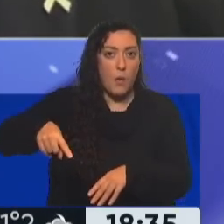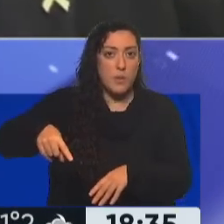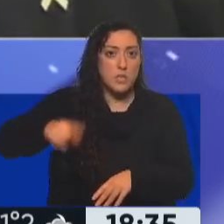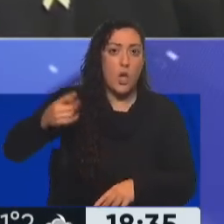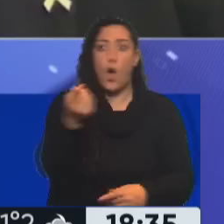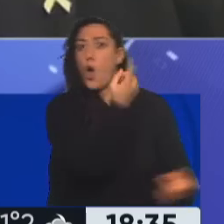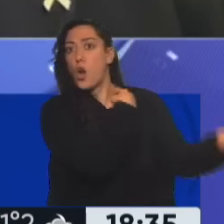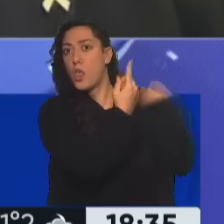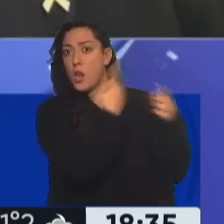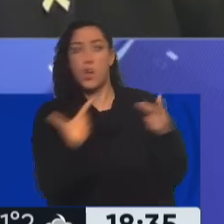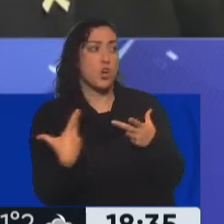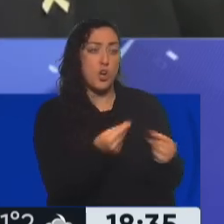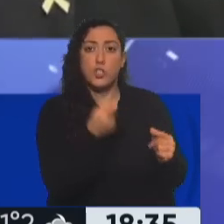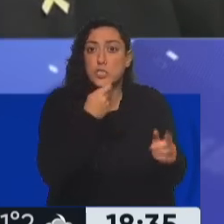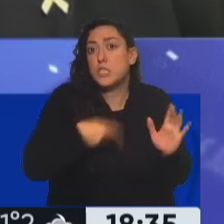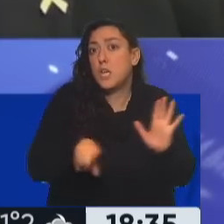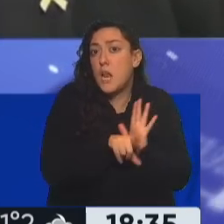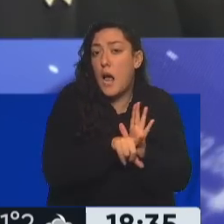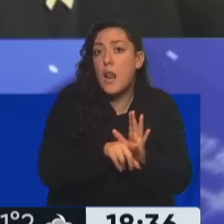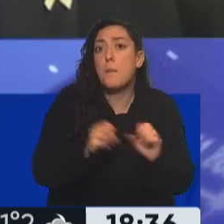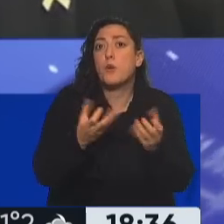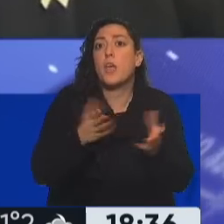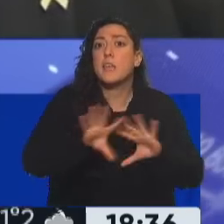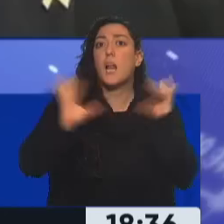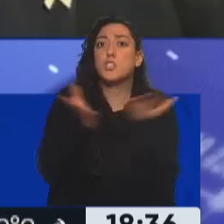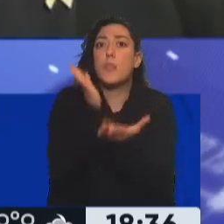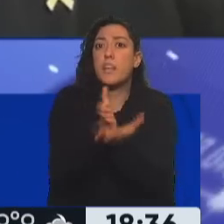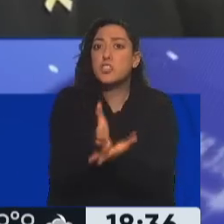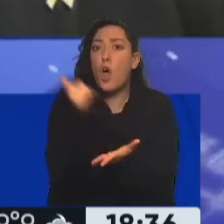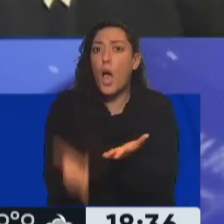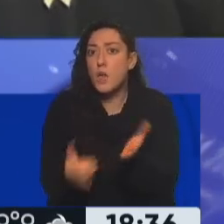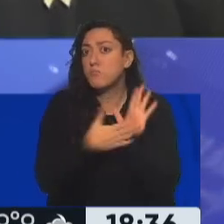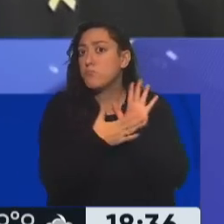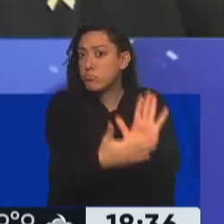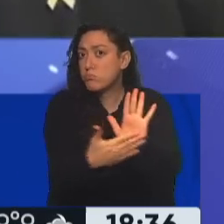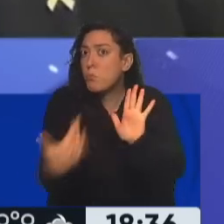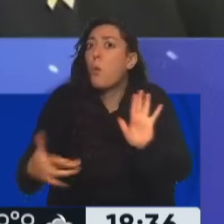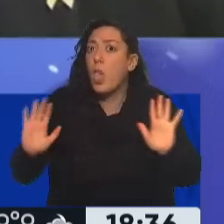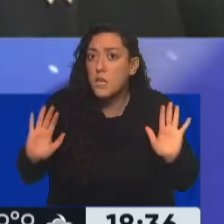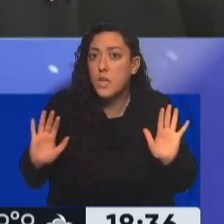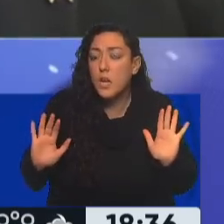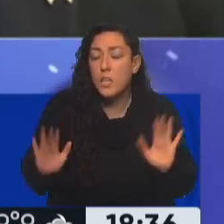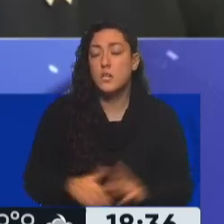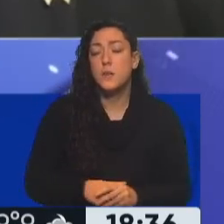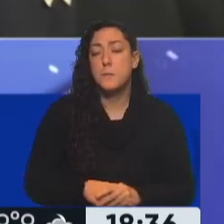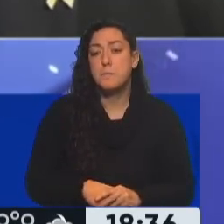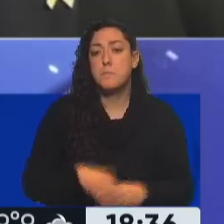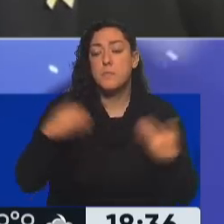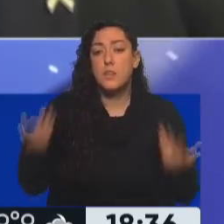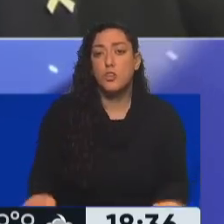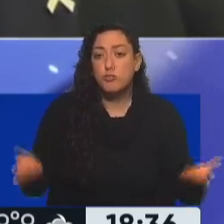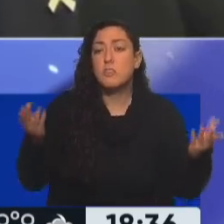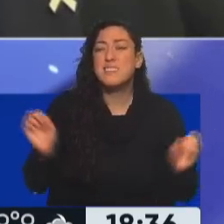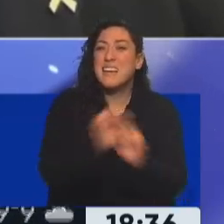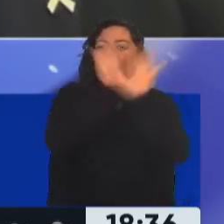órdenes que sean ilegales de acuerdo al derecho internacional. Entonces, es una discusión que también es en el marco de que no hay una